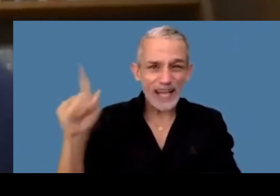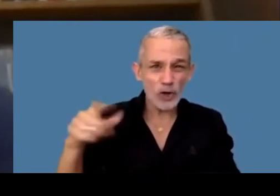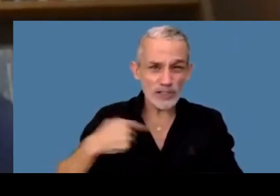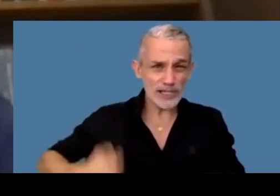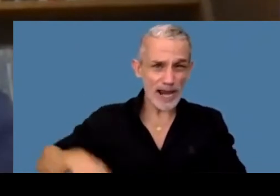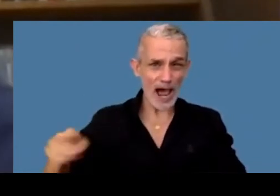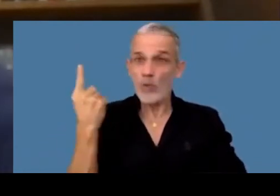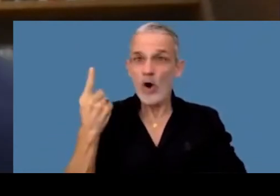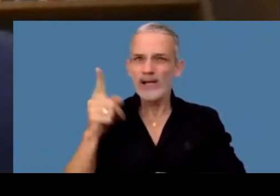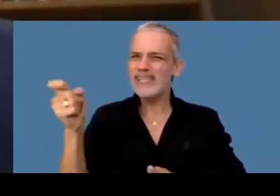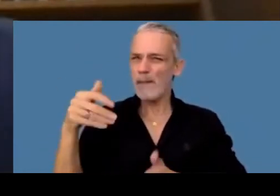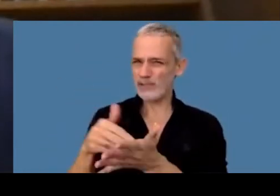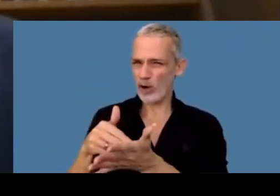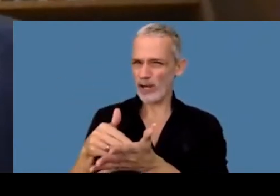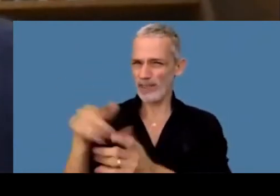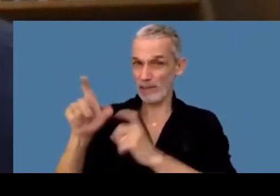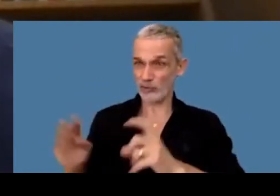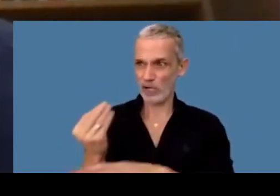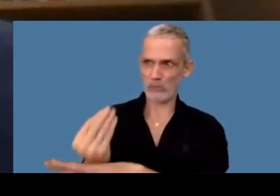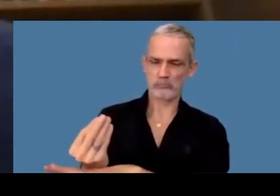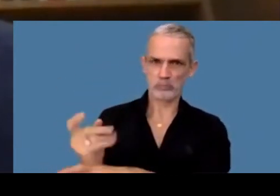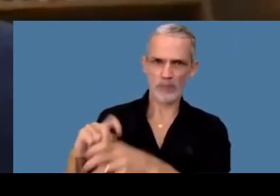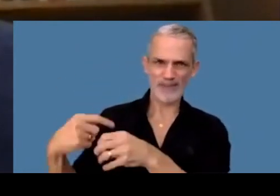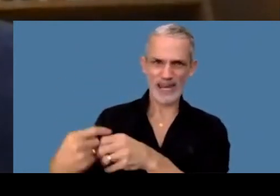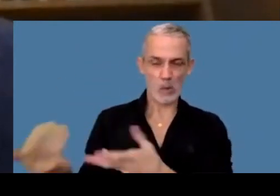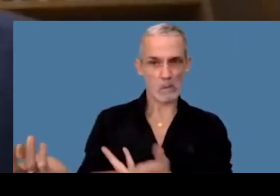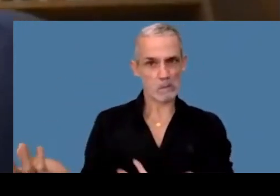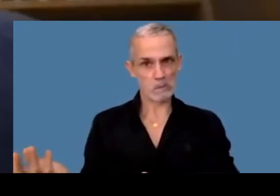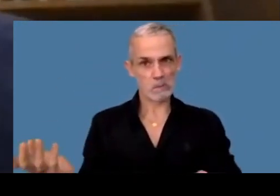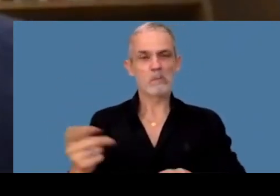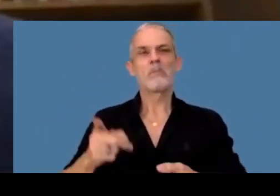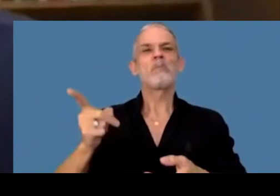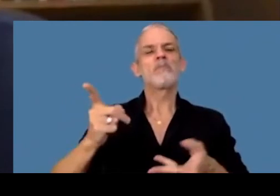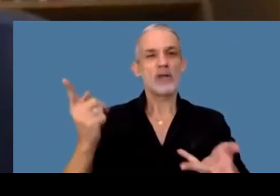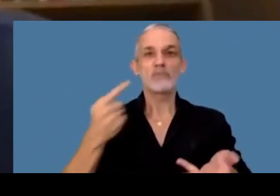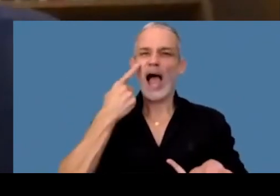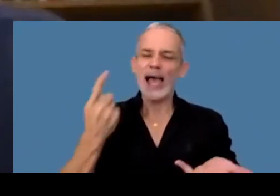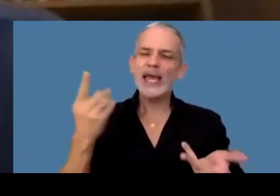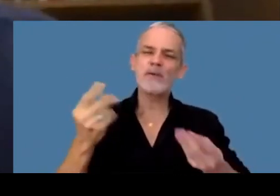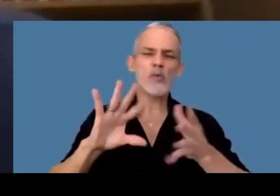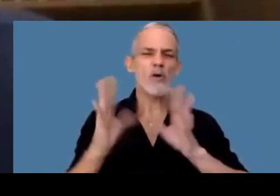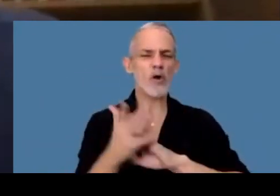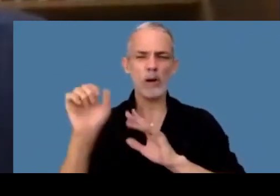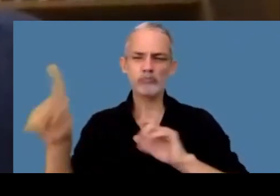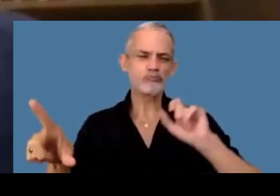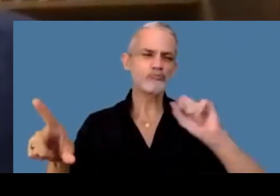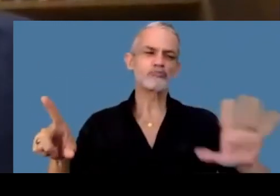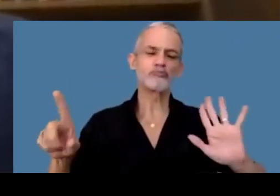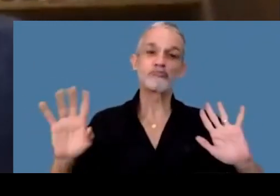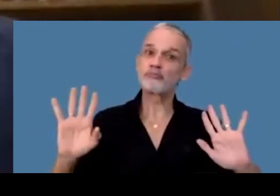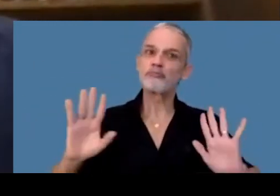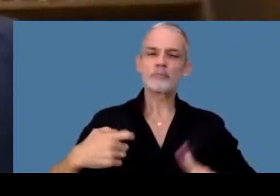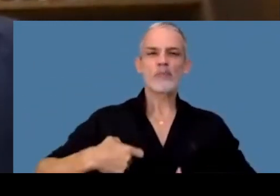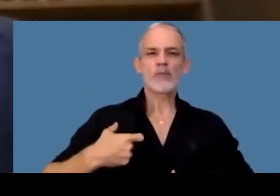¿No? Entonces digo, esto hay que verlo, y hay que ver las lógicas, porque no todas las lógicas sindicales son las